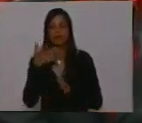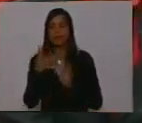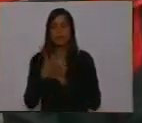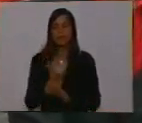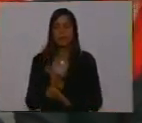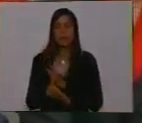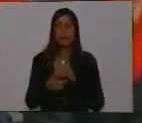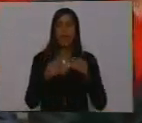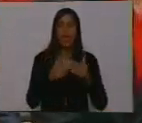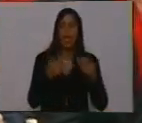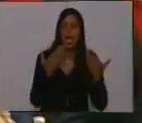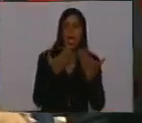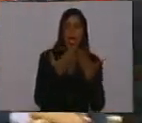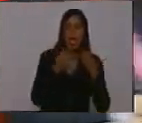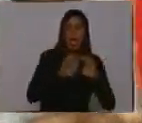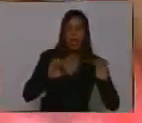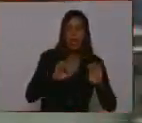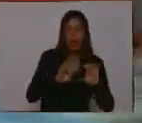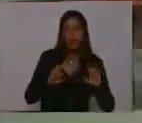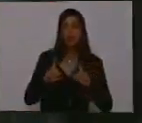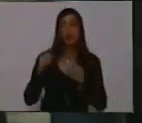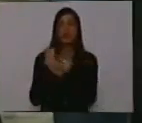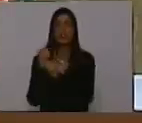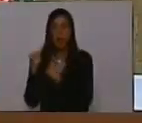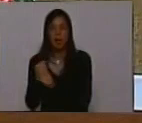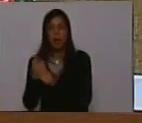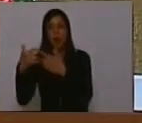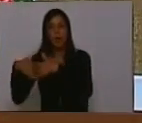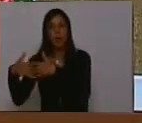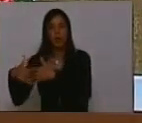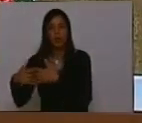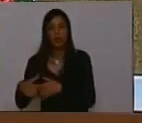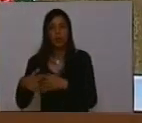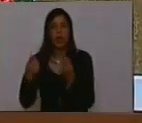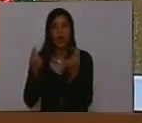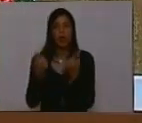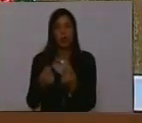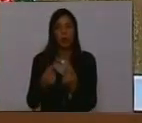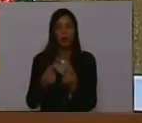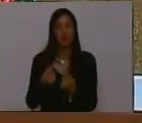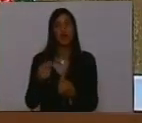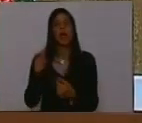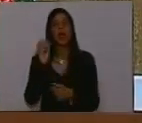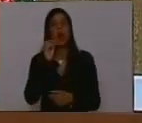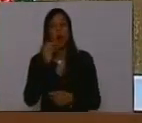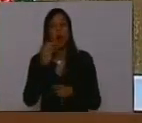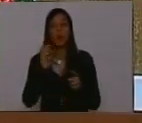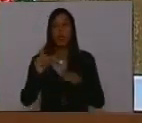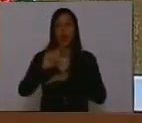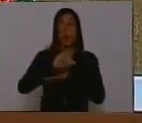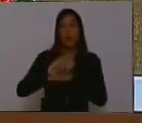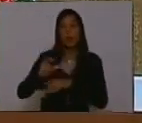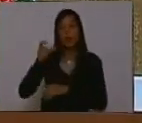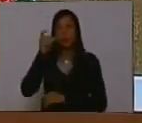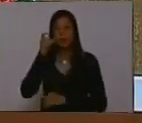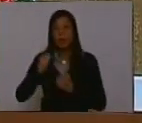entre educación, trabajo y producción económica de las y los jóvenes.